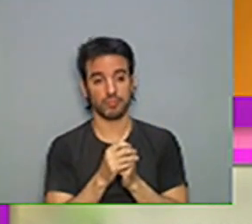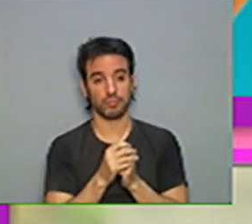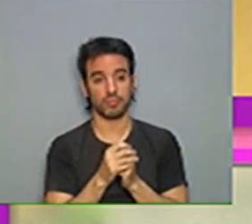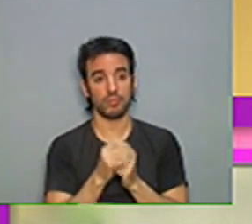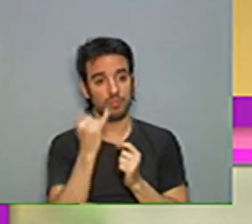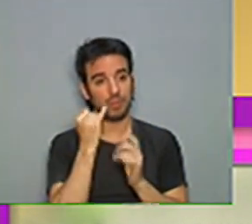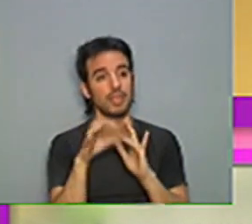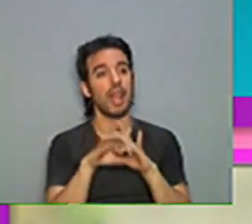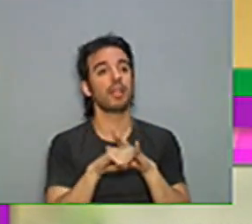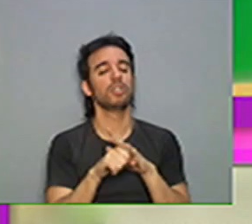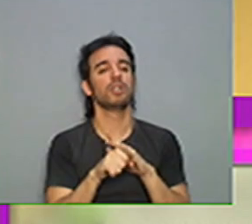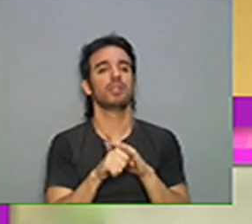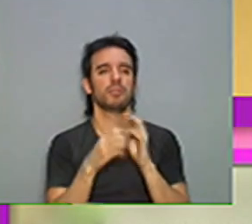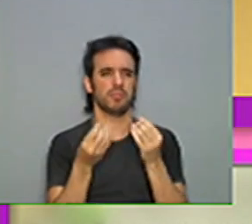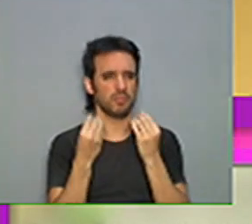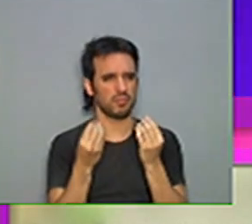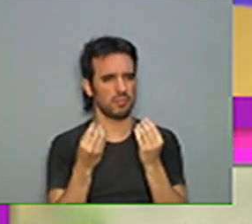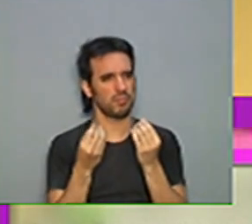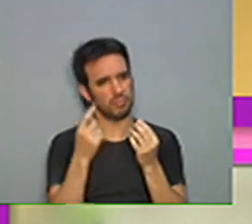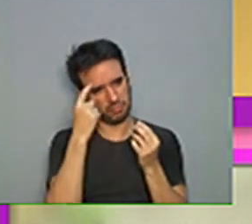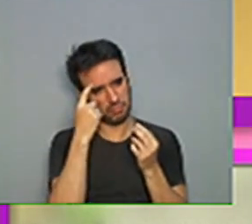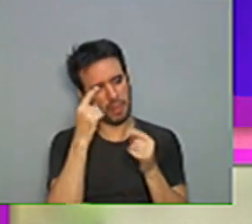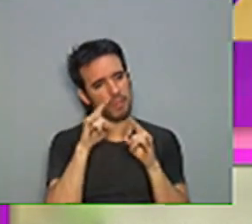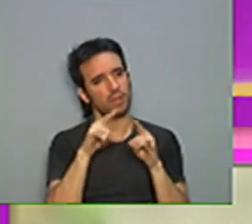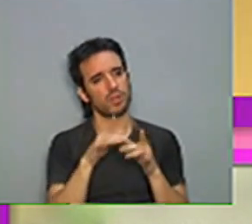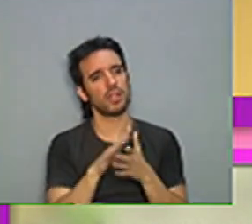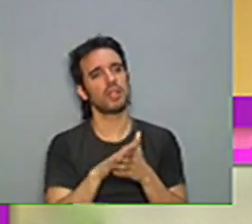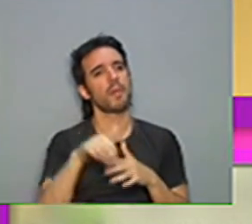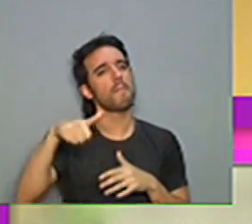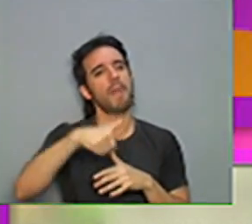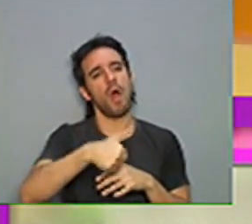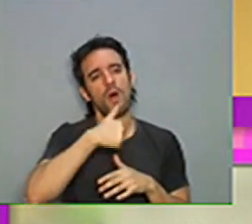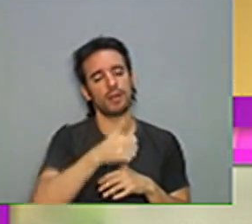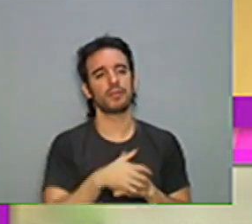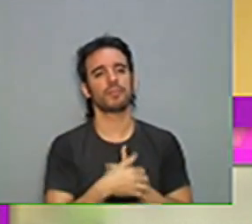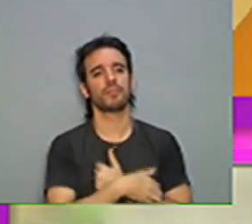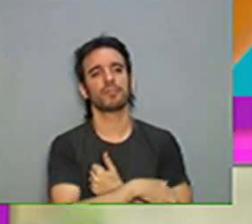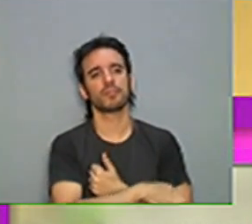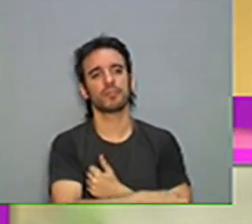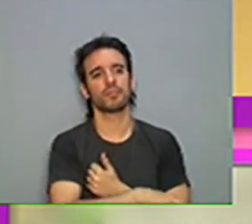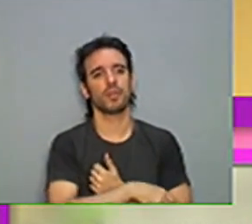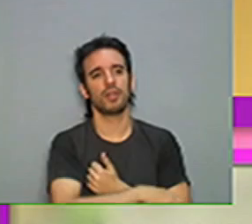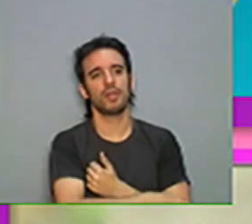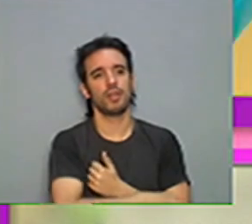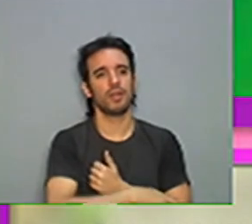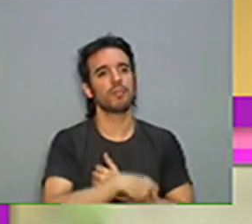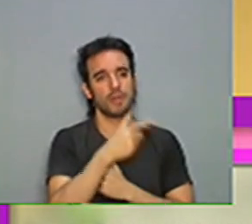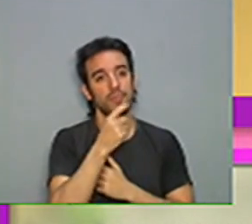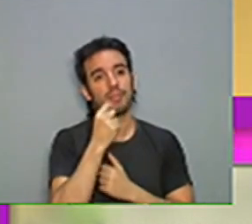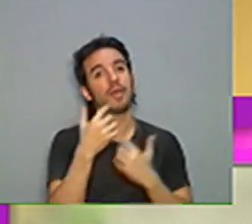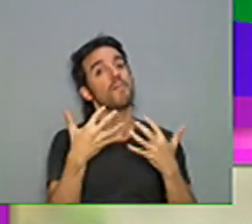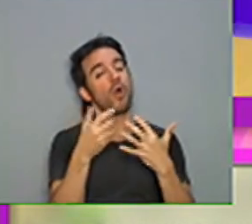y el anillo, doctor. Hay una macumba. Y la pava donde le se va el mate. ¿Qué opina? ¿Tendrá Moria el anillo? No.